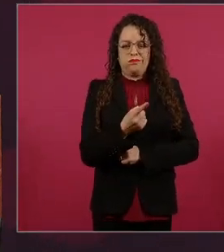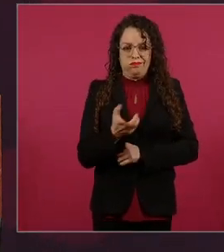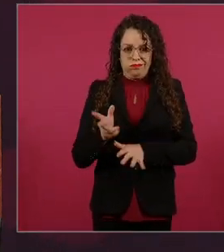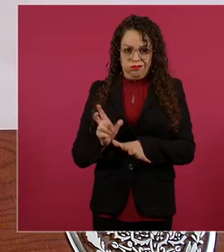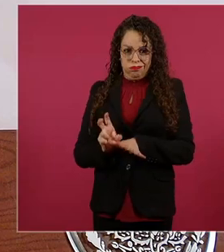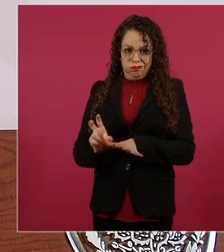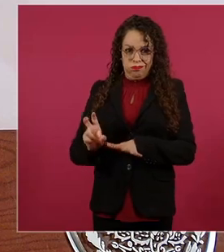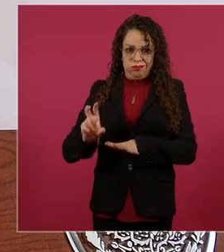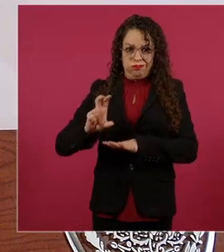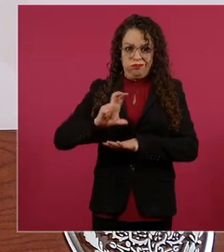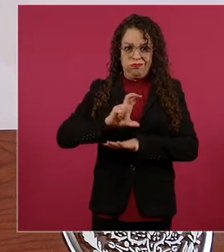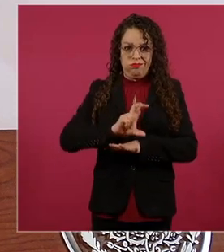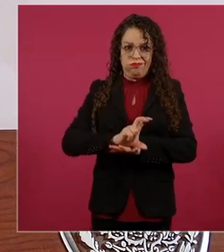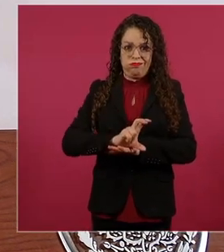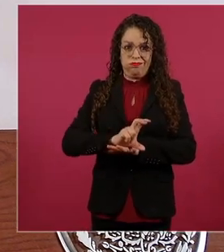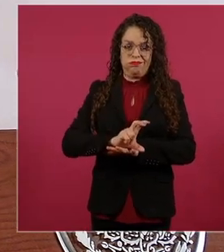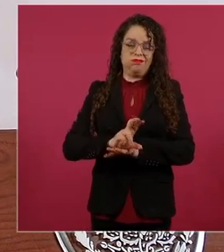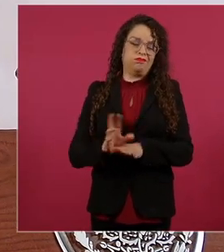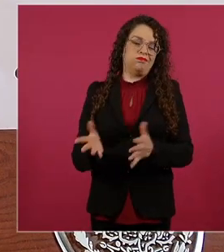el aeropuerto